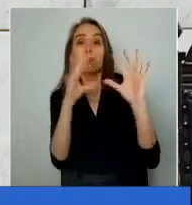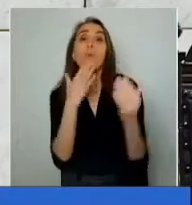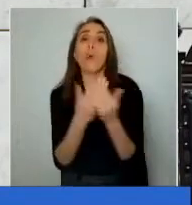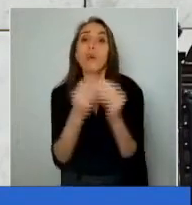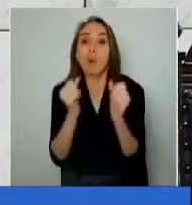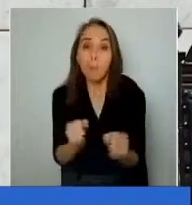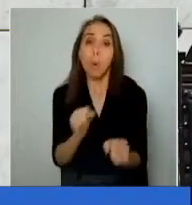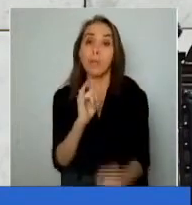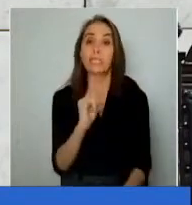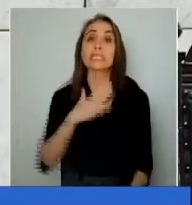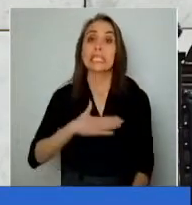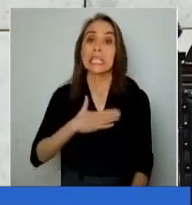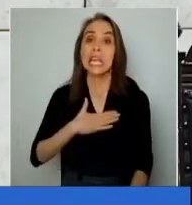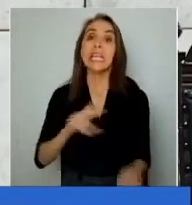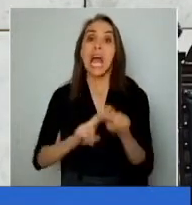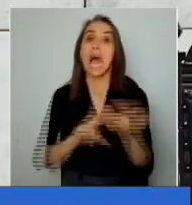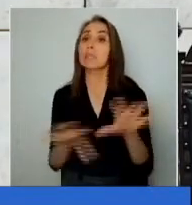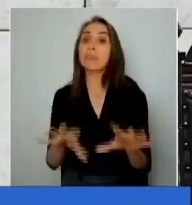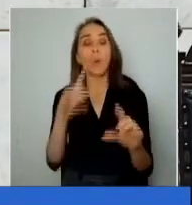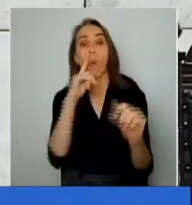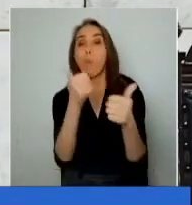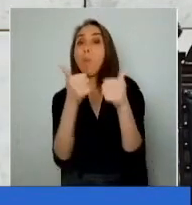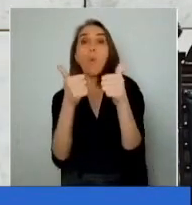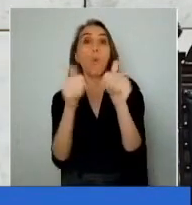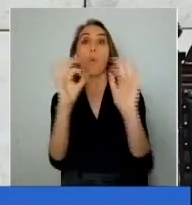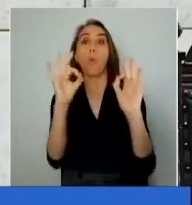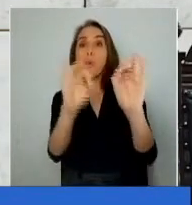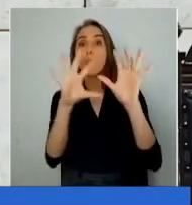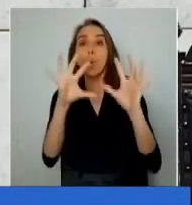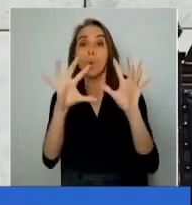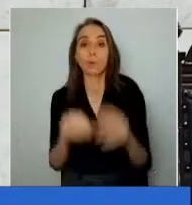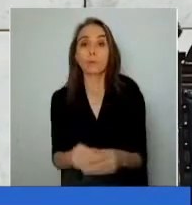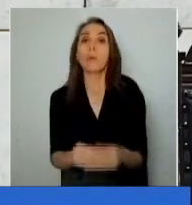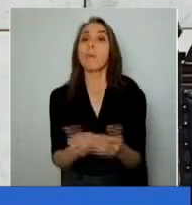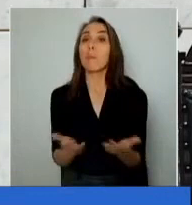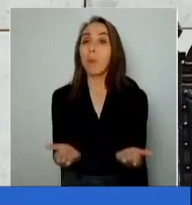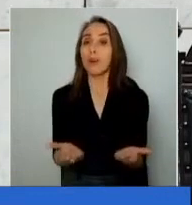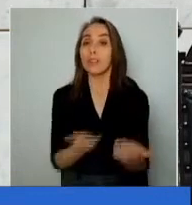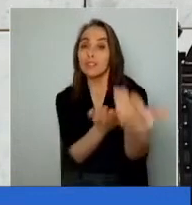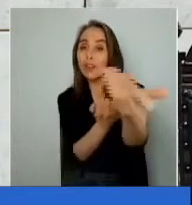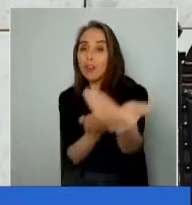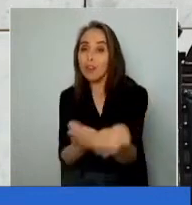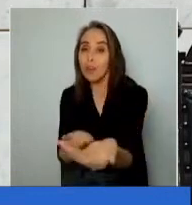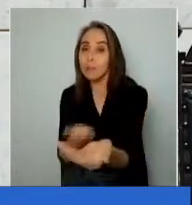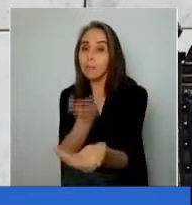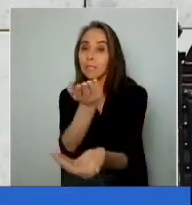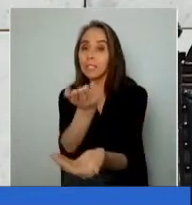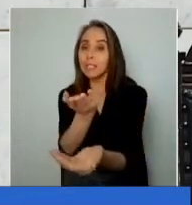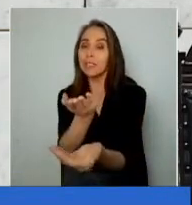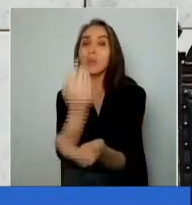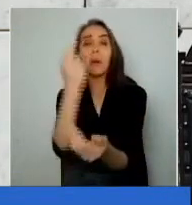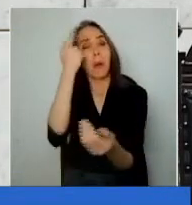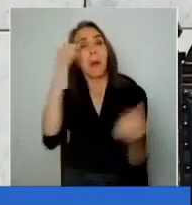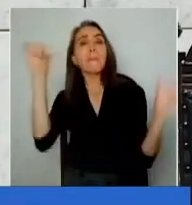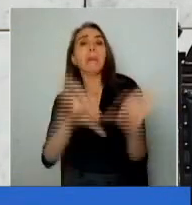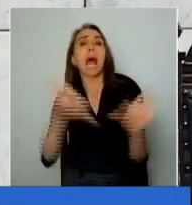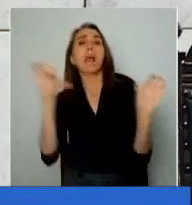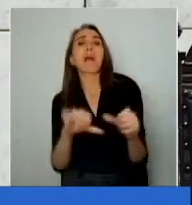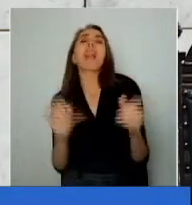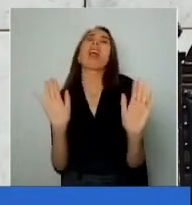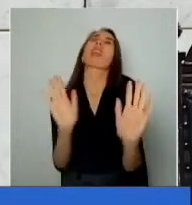hacen cosas excepcionales por eso los quiero invitar a abandonar el pesimismo y la desidia